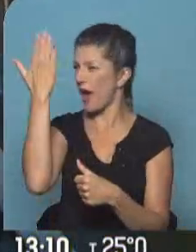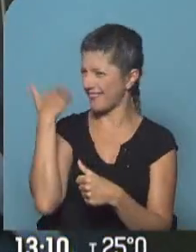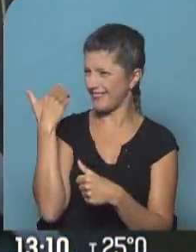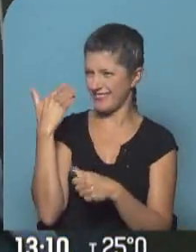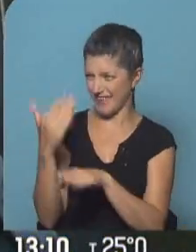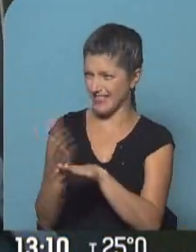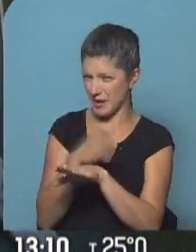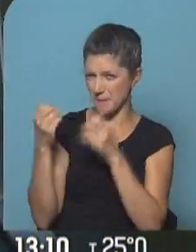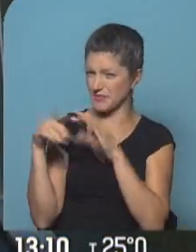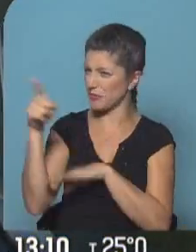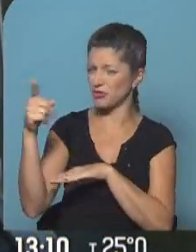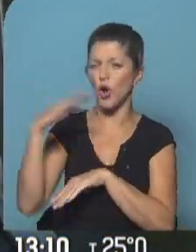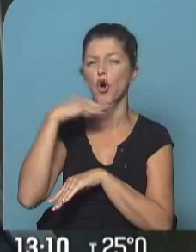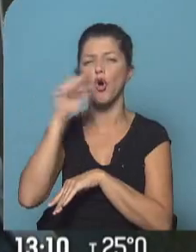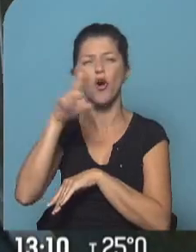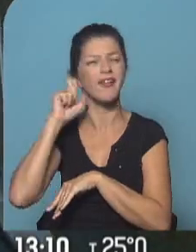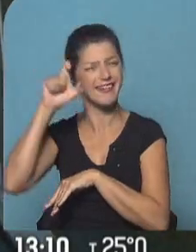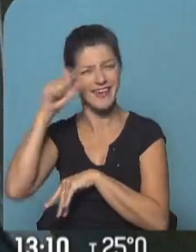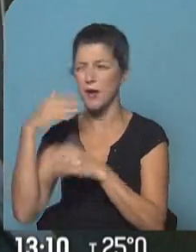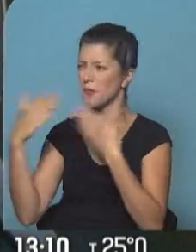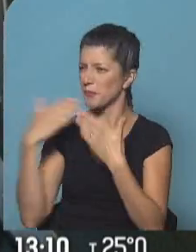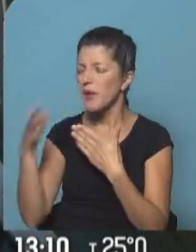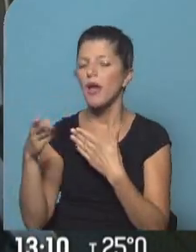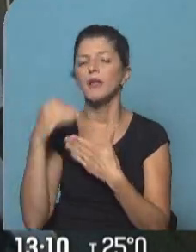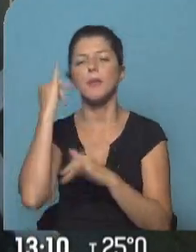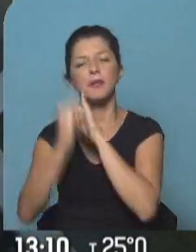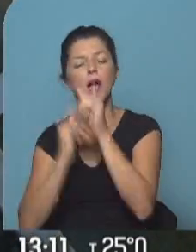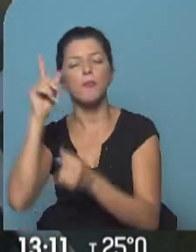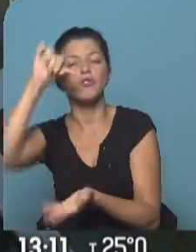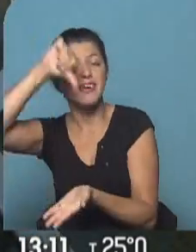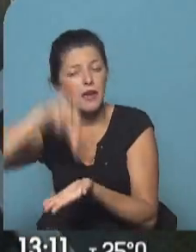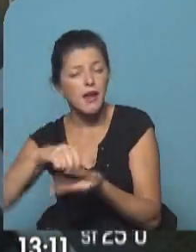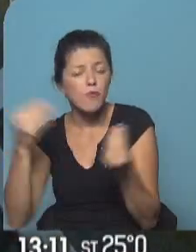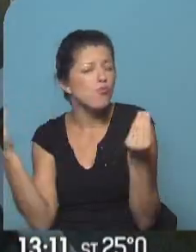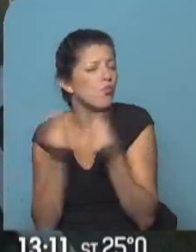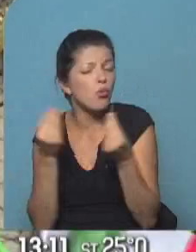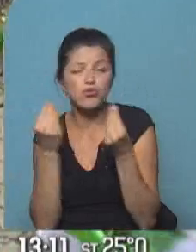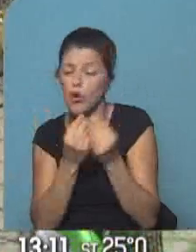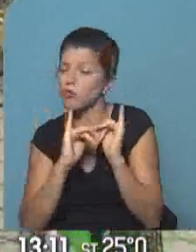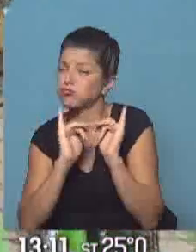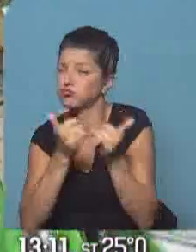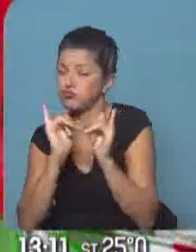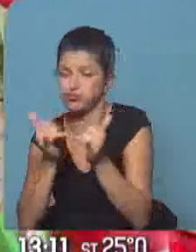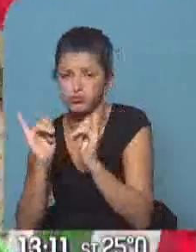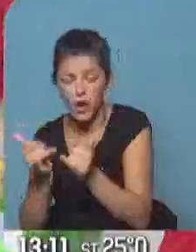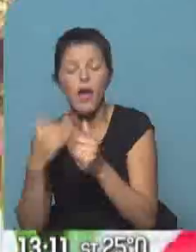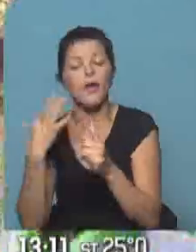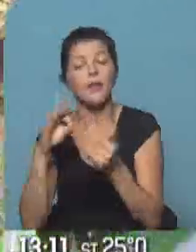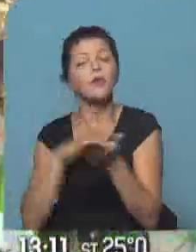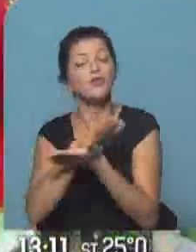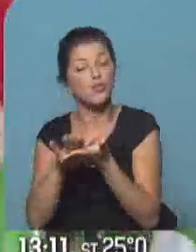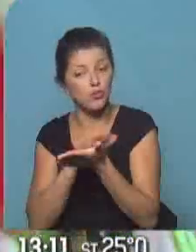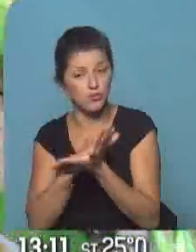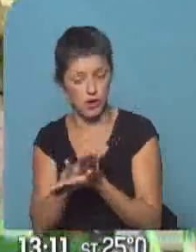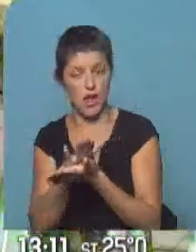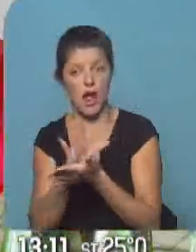antes del programa con Jorge, hablamos de la cantidad de jóvenes que tiene Irán. Si no se le encuentra algún tipo de solución, o algún tipo de solución más